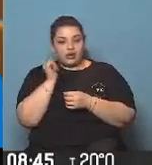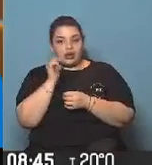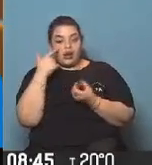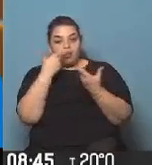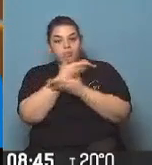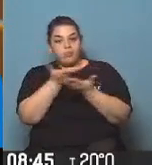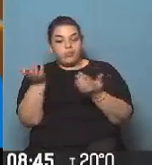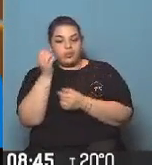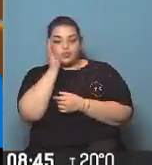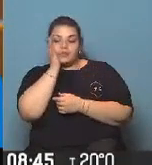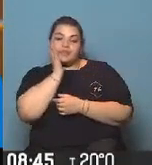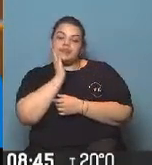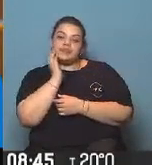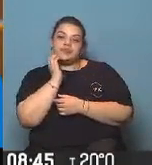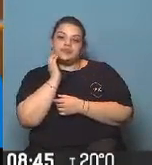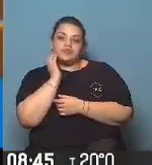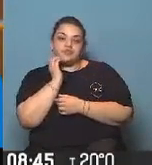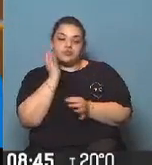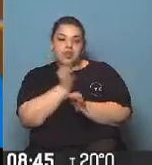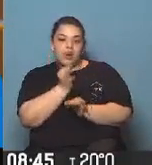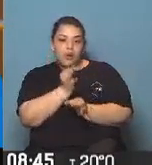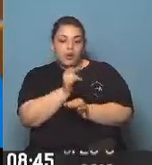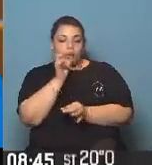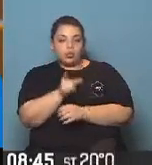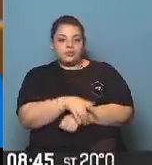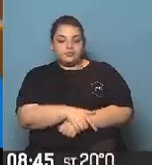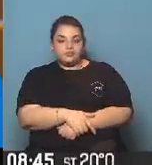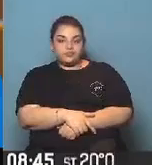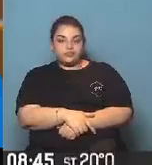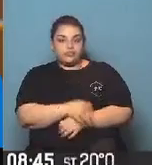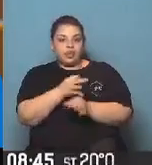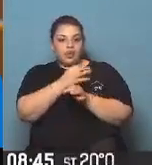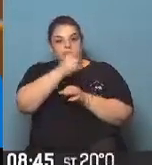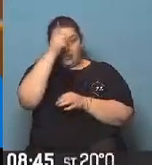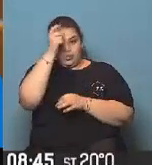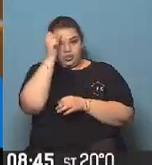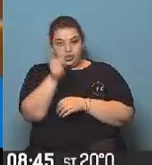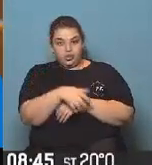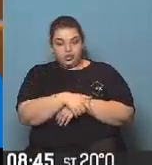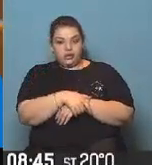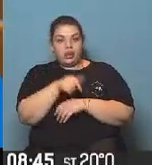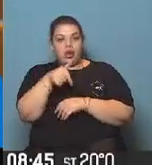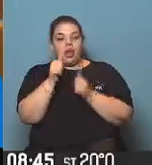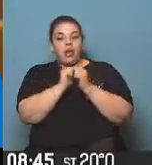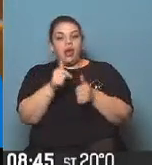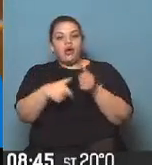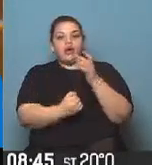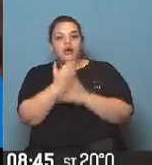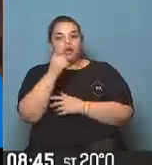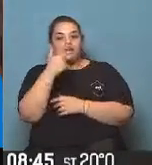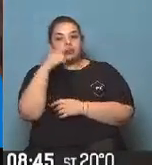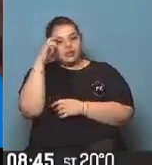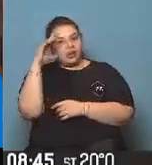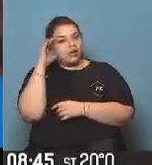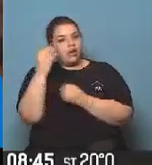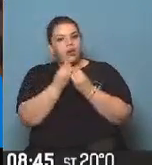en la Escuela de Infantería de la Mecánica, poniendo en riesgo y en vilo la presidencia de Raúl Ricardo Alfonsín. Nos acompaña esta mañana Sergio Wolf. Muchísimas